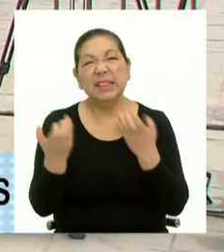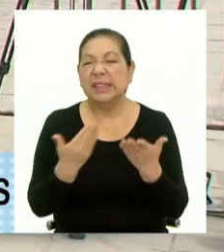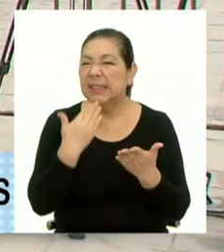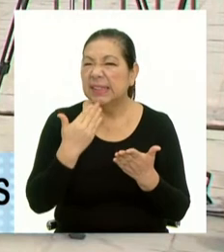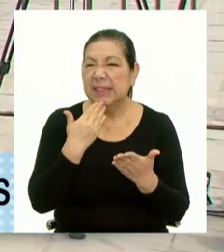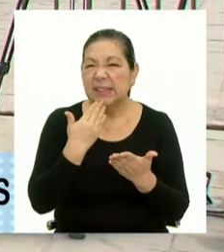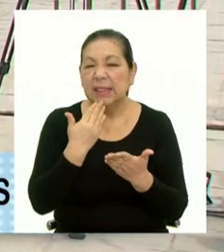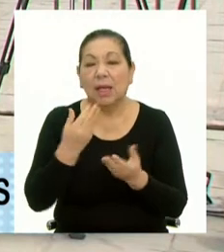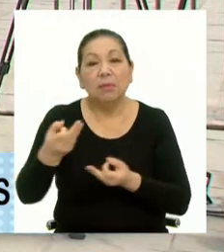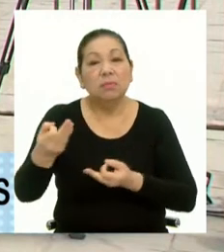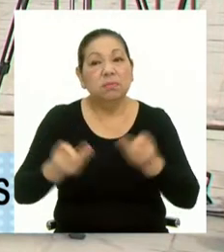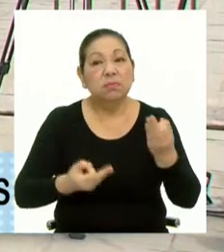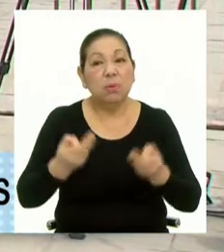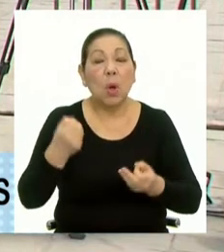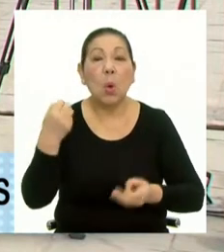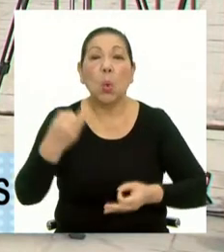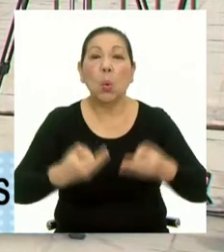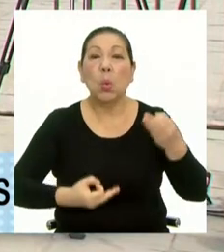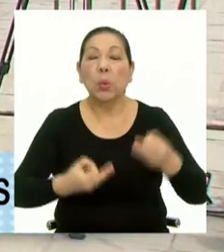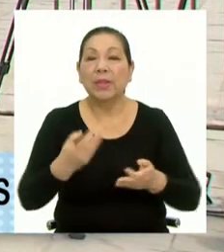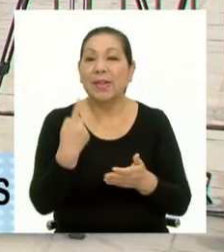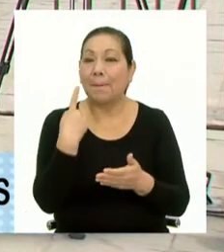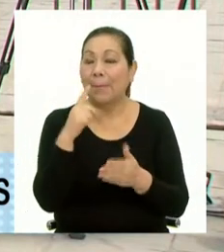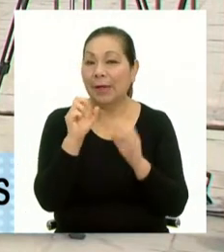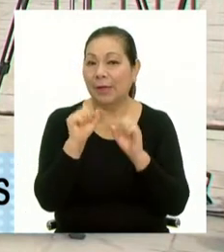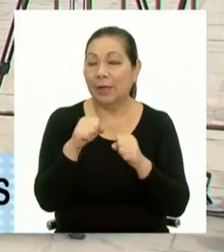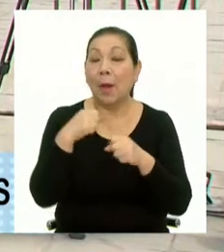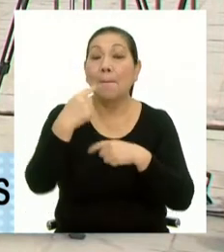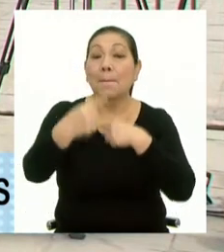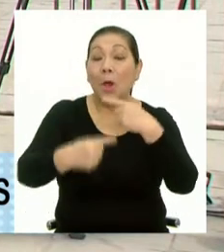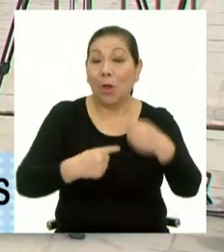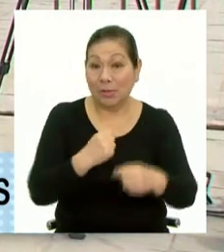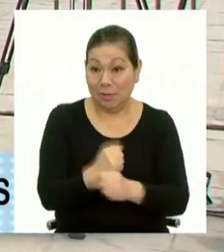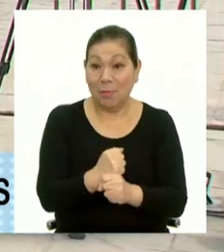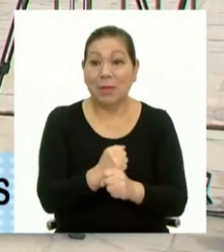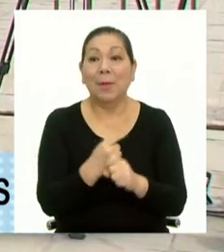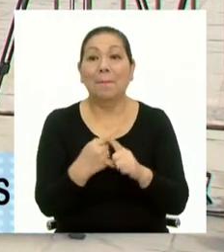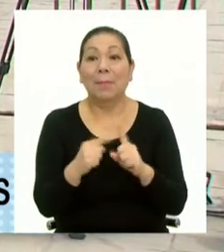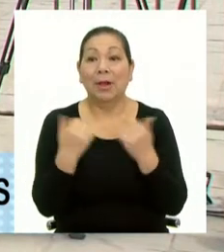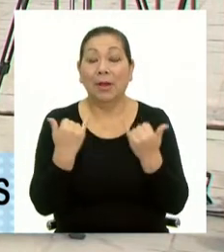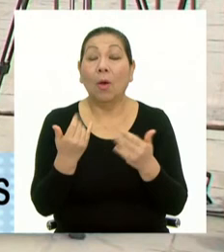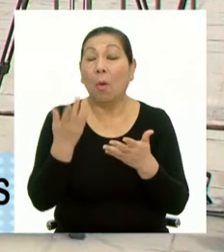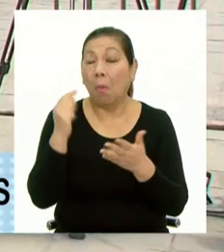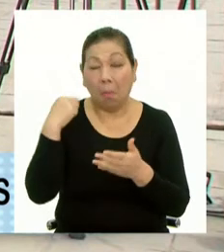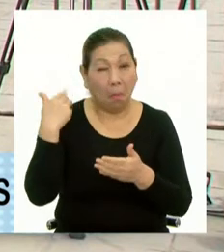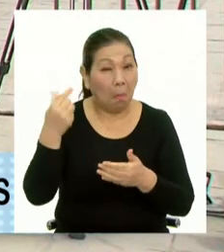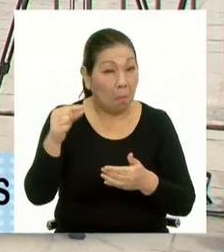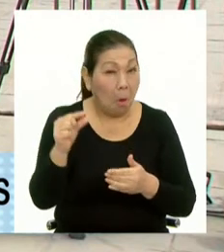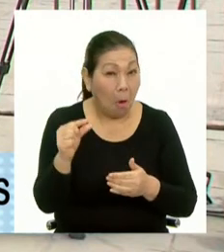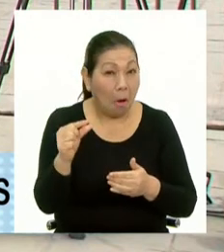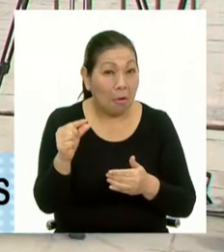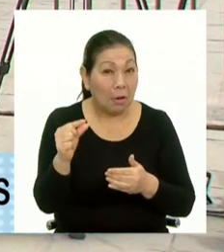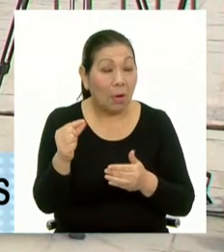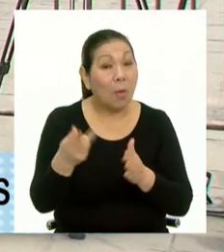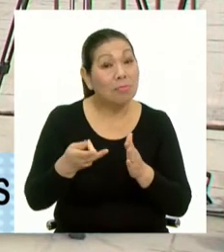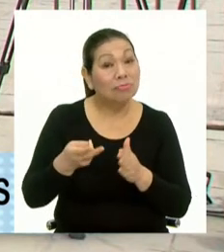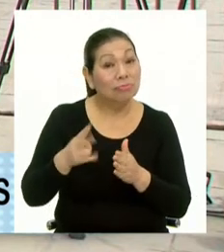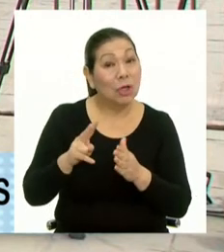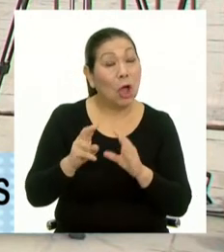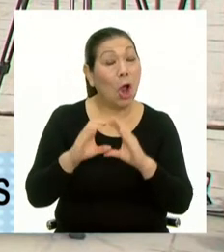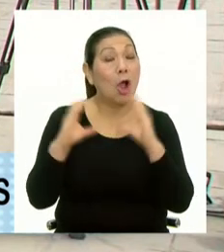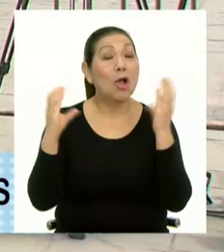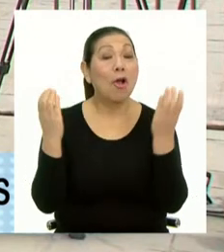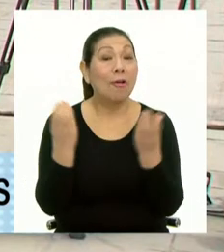relacionado al presupuesto del Poder Judicial para el próximo año. Recordemos, dentro de poco será elevado al Congreso